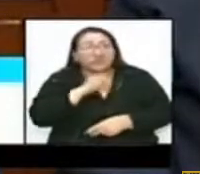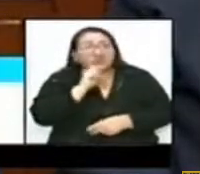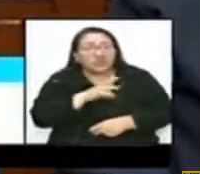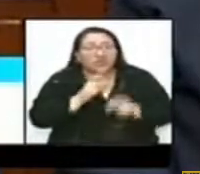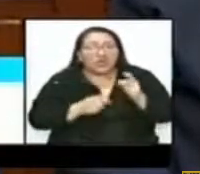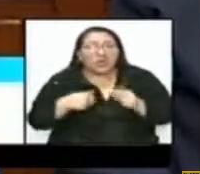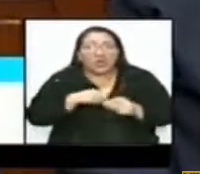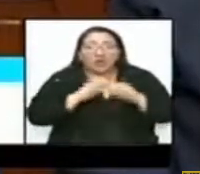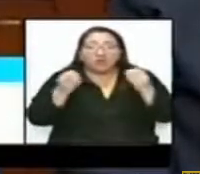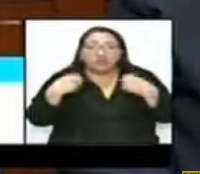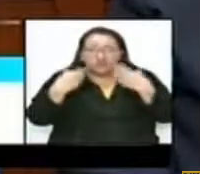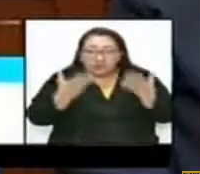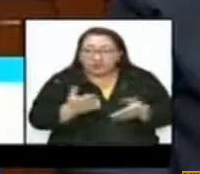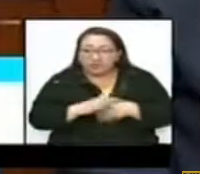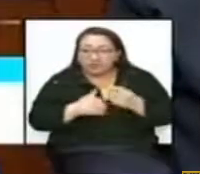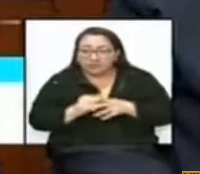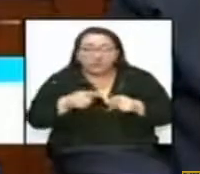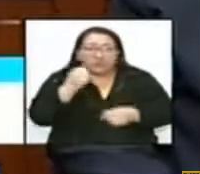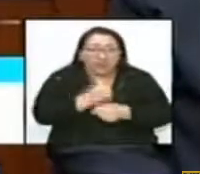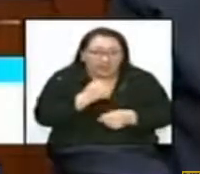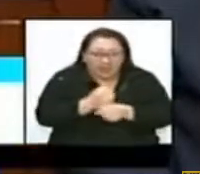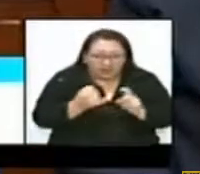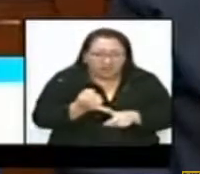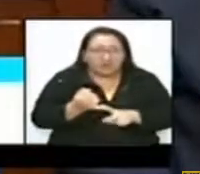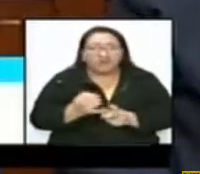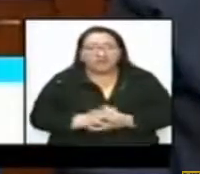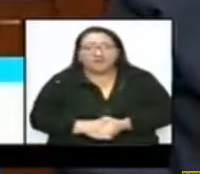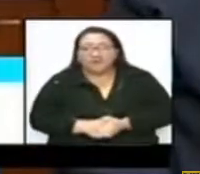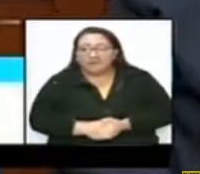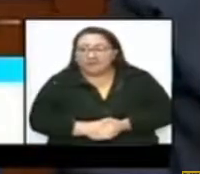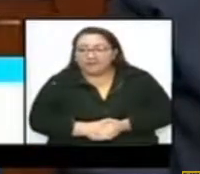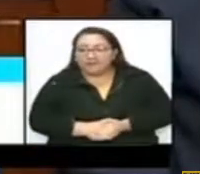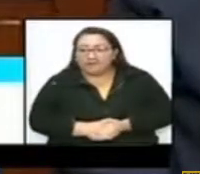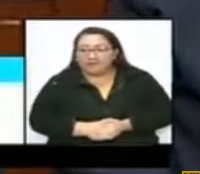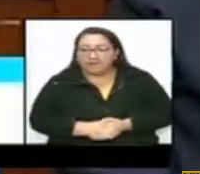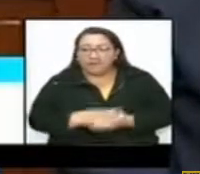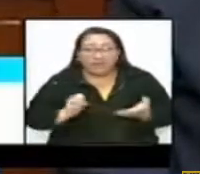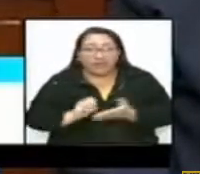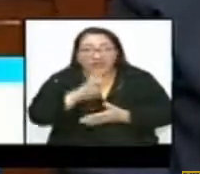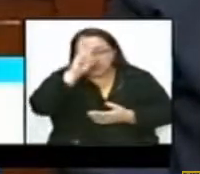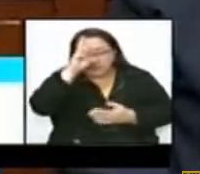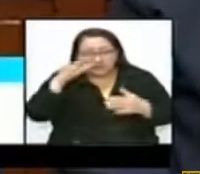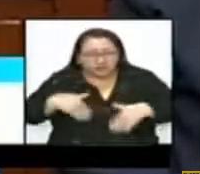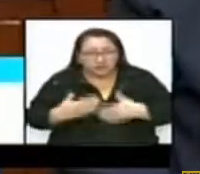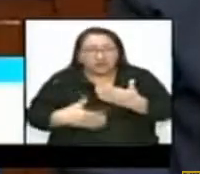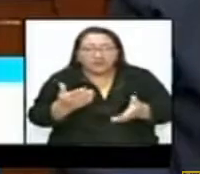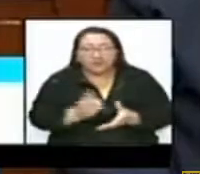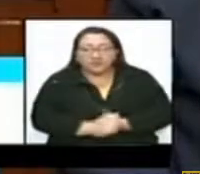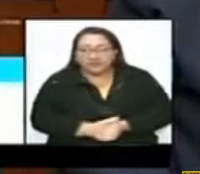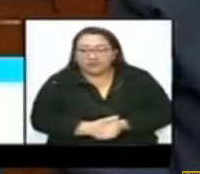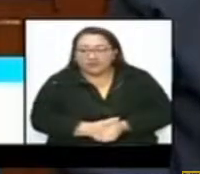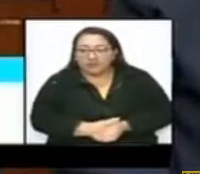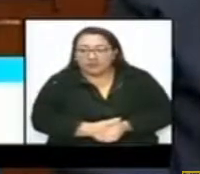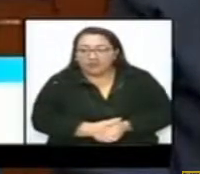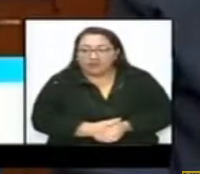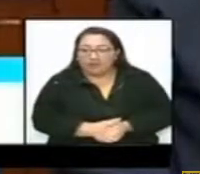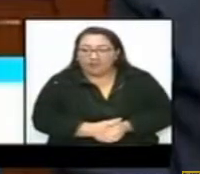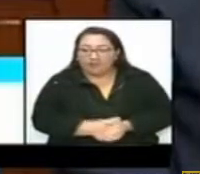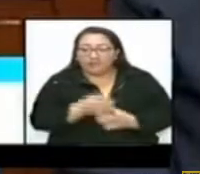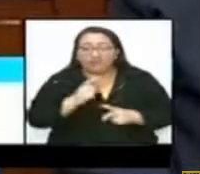por que nuestros jóvenes tengan puestos de trabajo es decir lanzar el país hacia adelante pero si